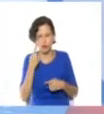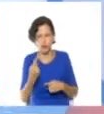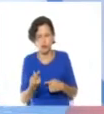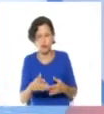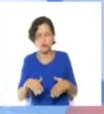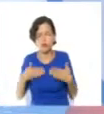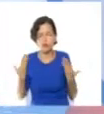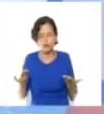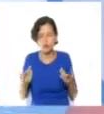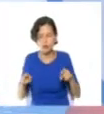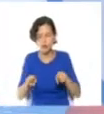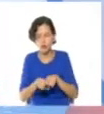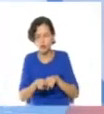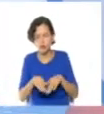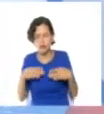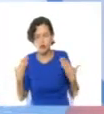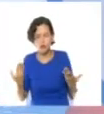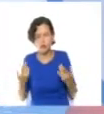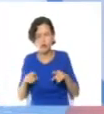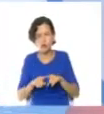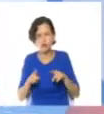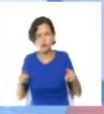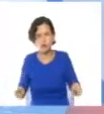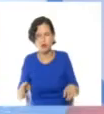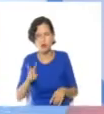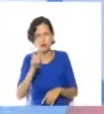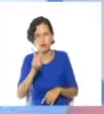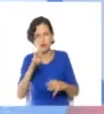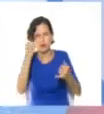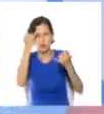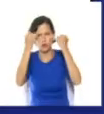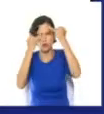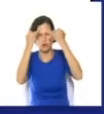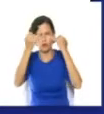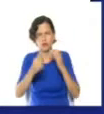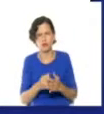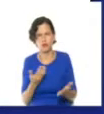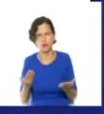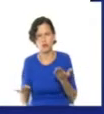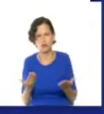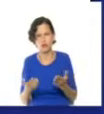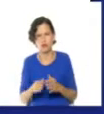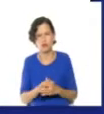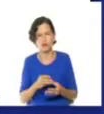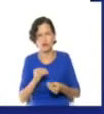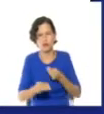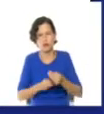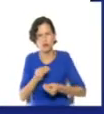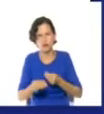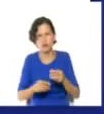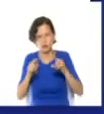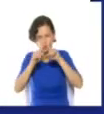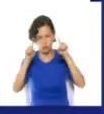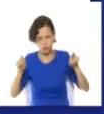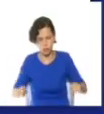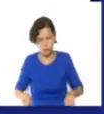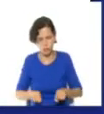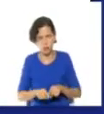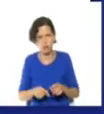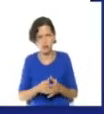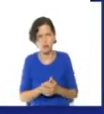es la semejanza y cuál es la diferencia entre estos dos puntos o ideas a comparar. La elaboración como tal del